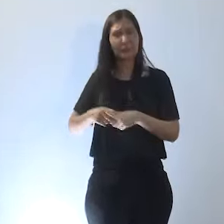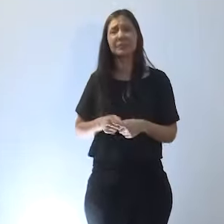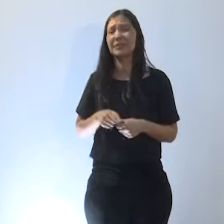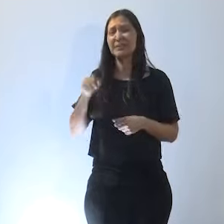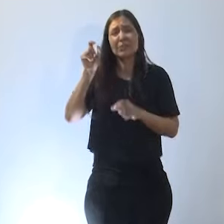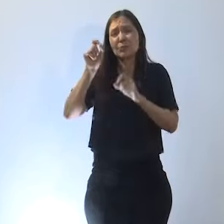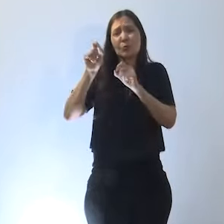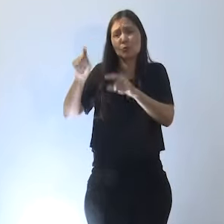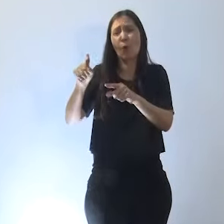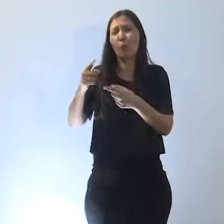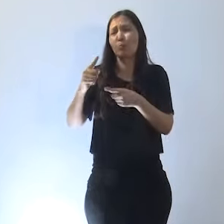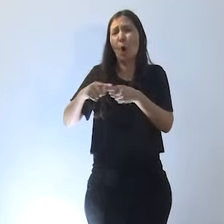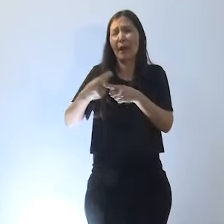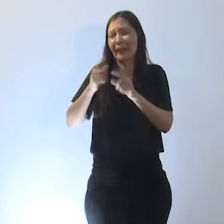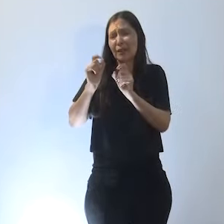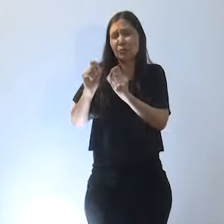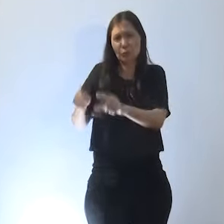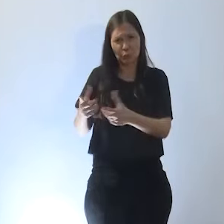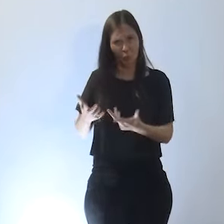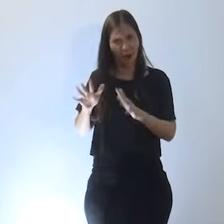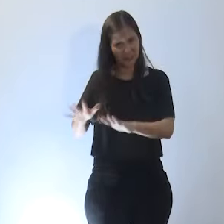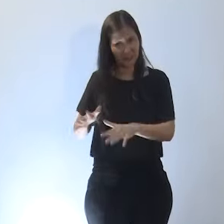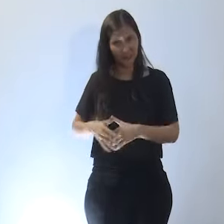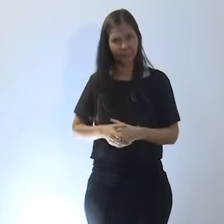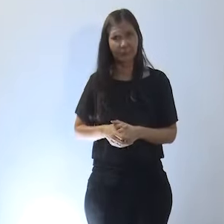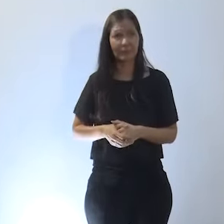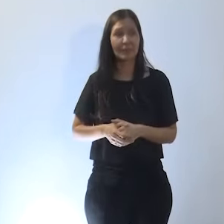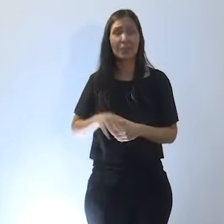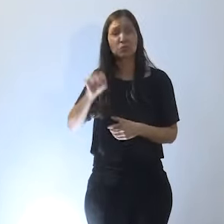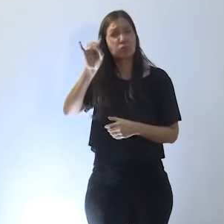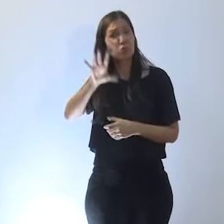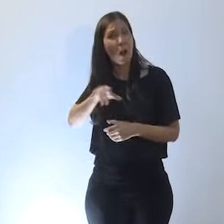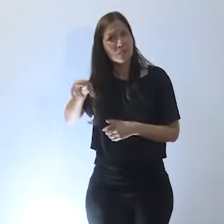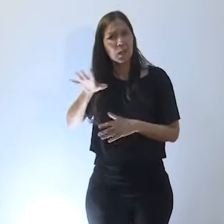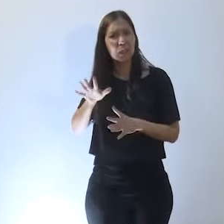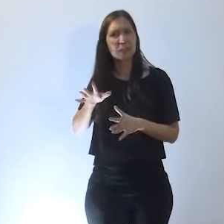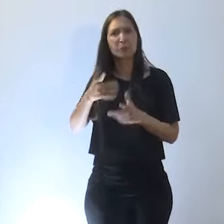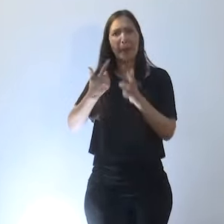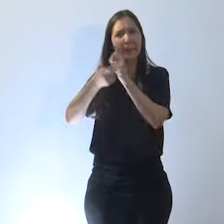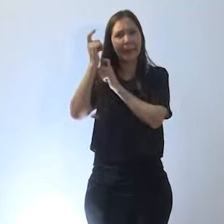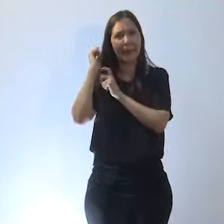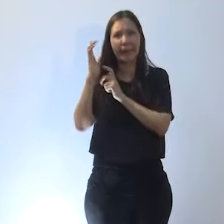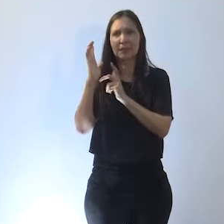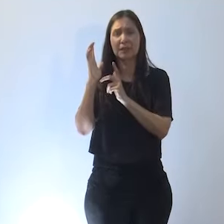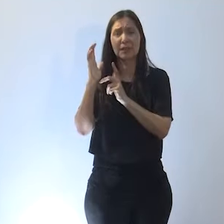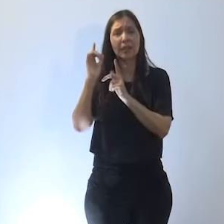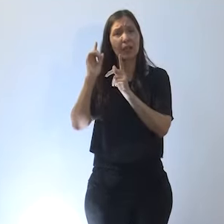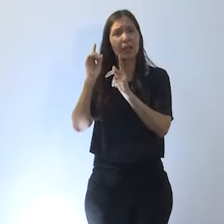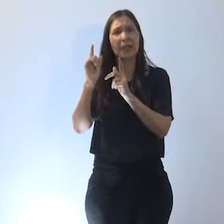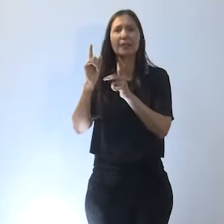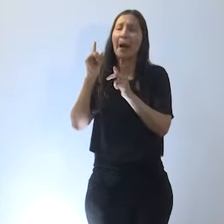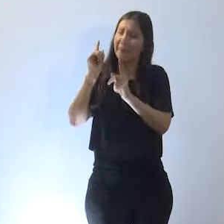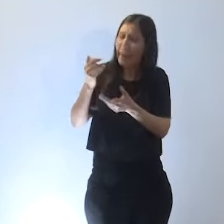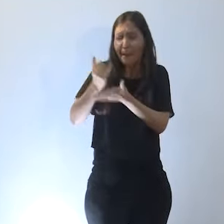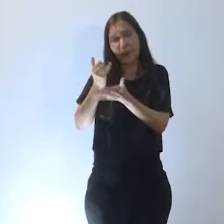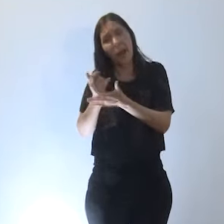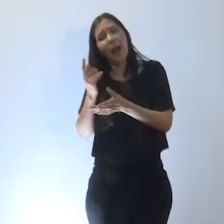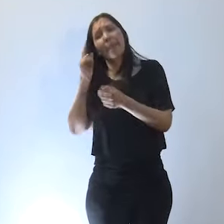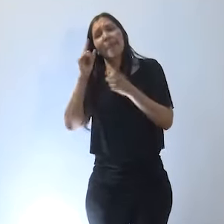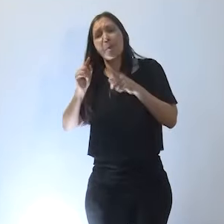politicidad que hay en ese joven también no que no solamente es es Es una experiencia sino que también es pavada que también es desilusión que son